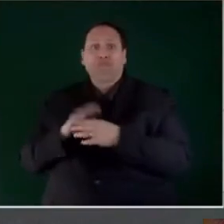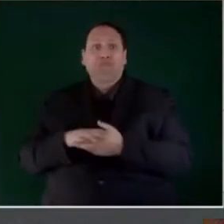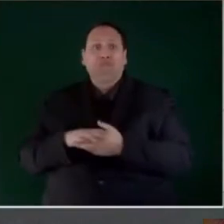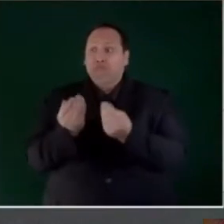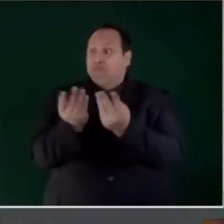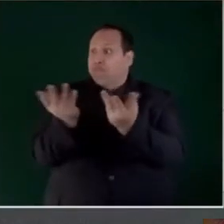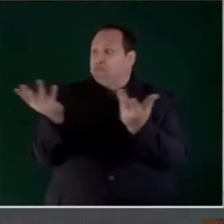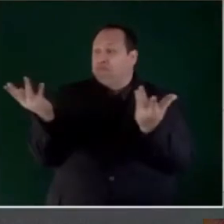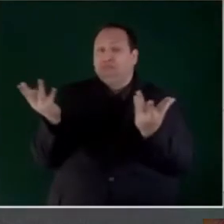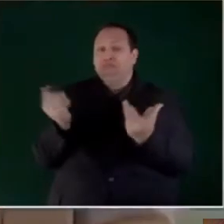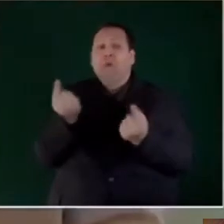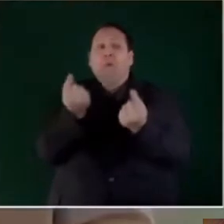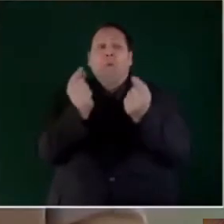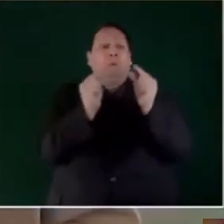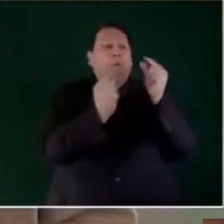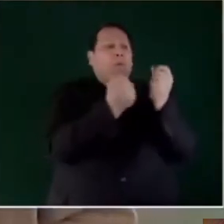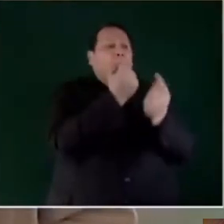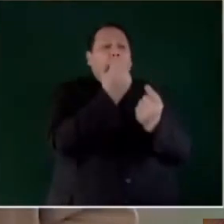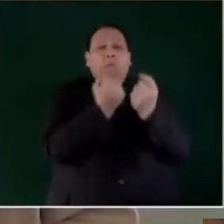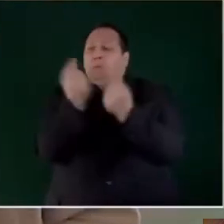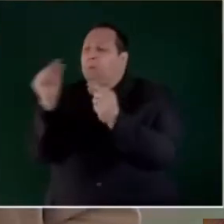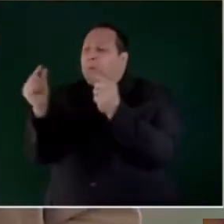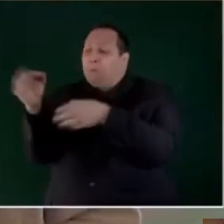Votaban muy pocos.